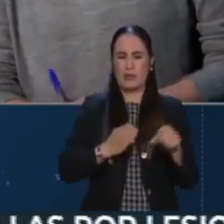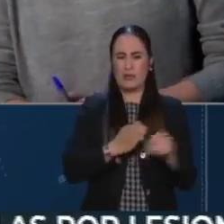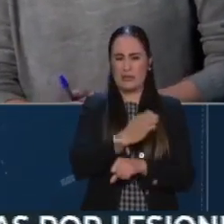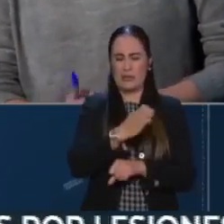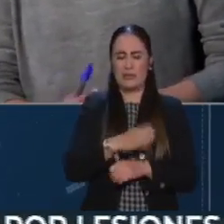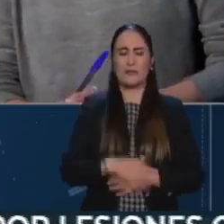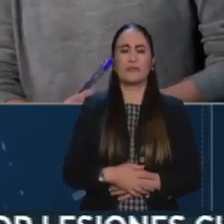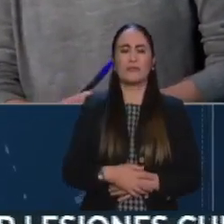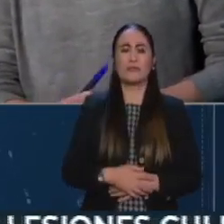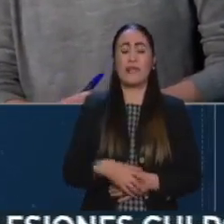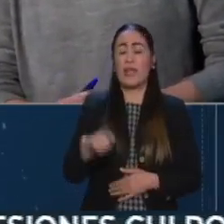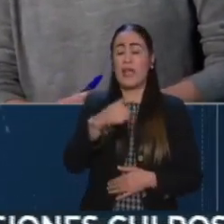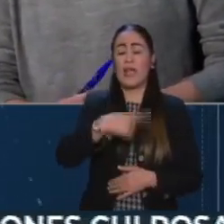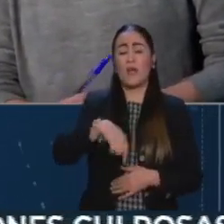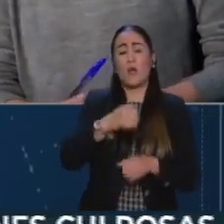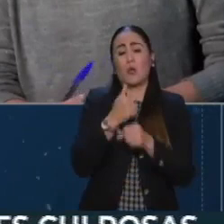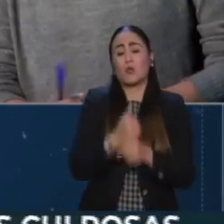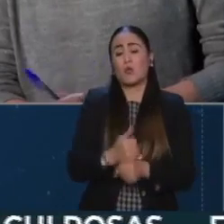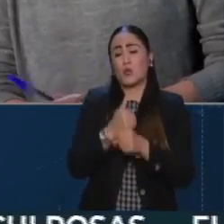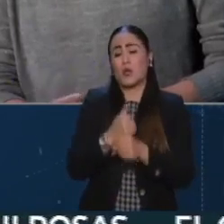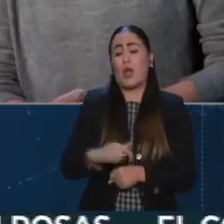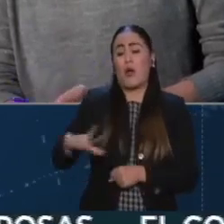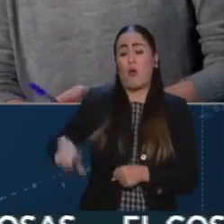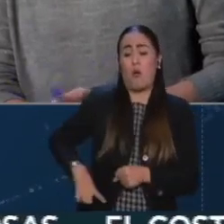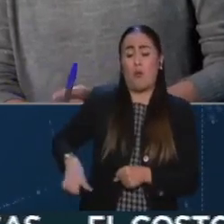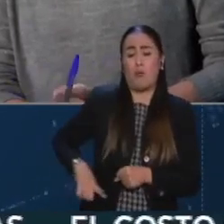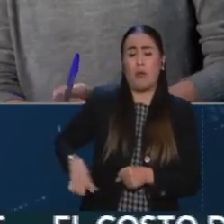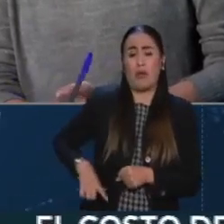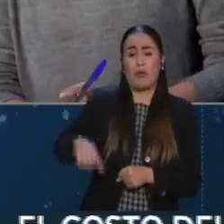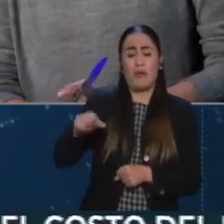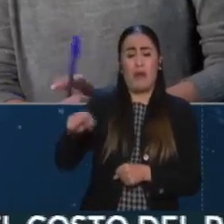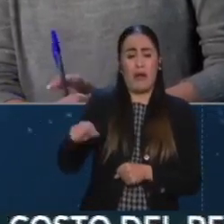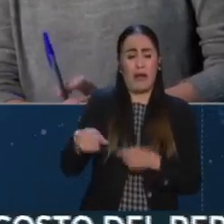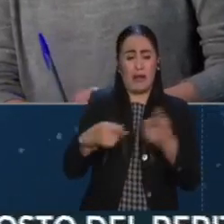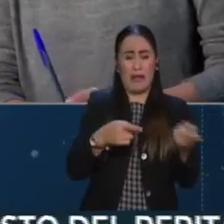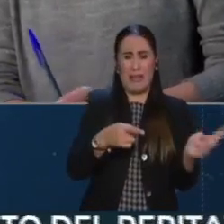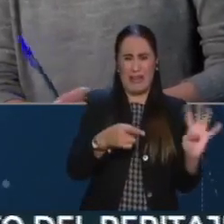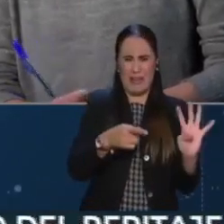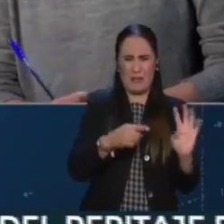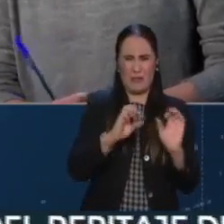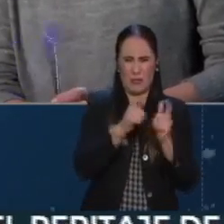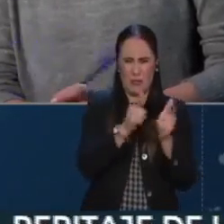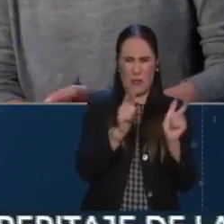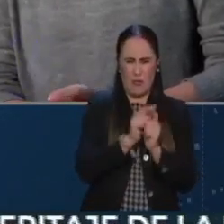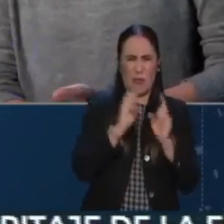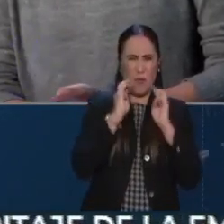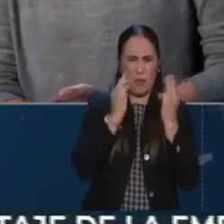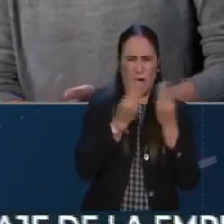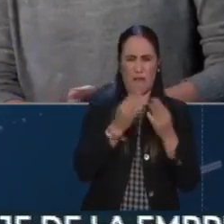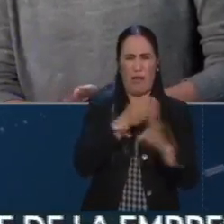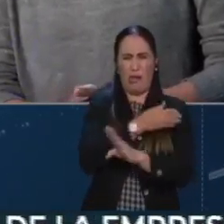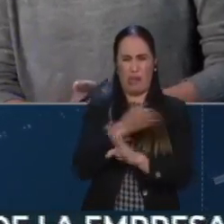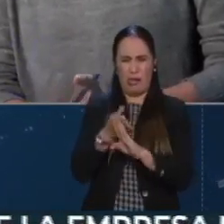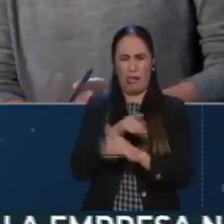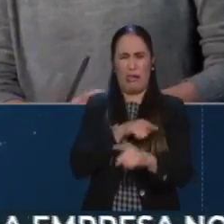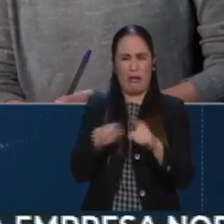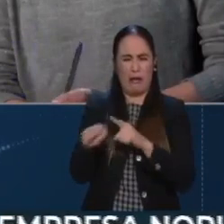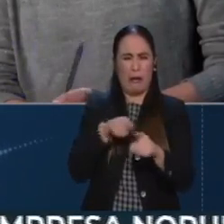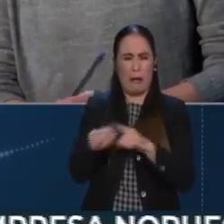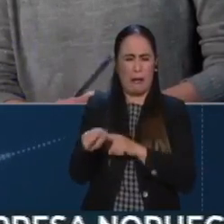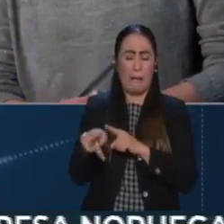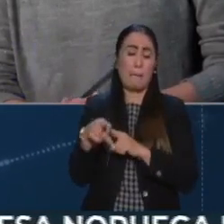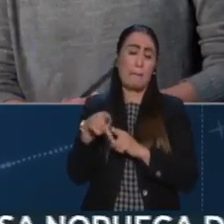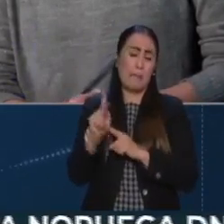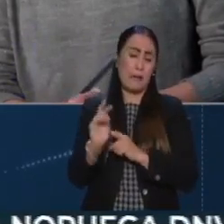se victimizan diciendo que es un atentado en contra del gobierno, del Estado, pero también dejan entrever